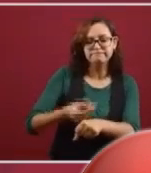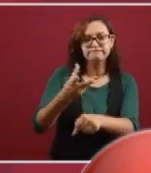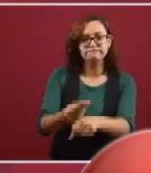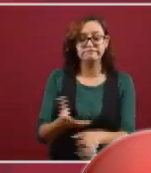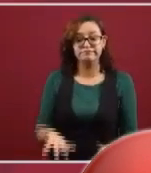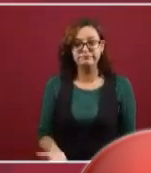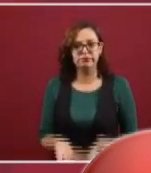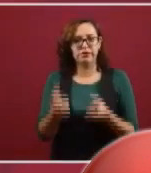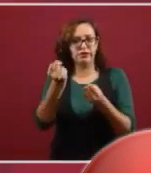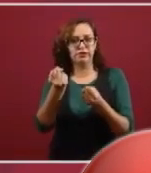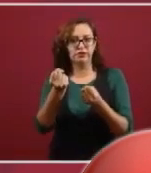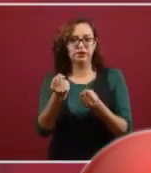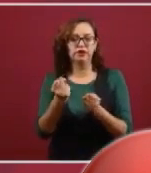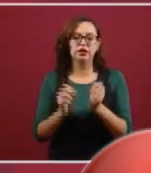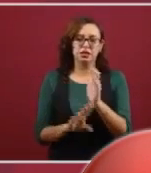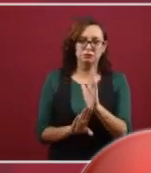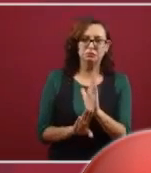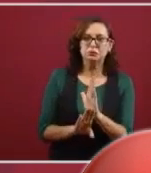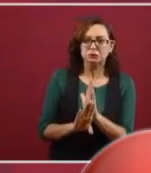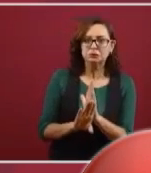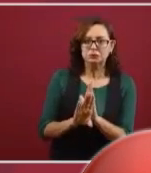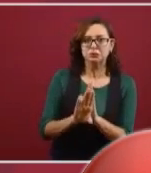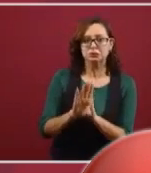plan para